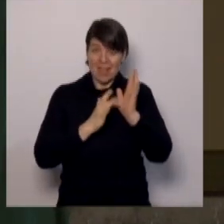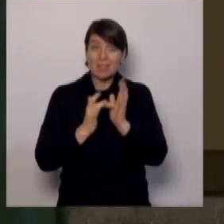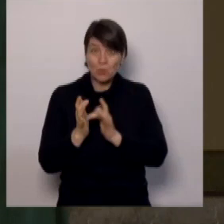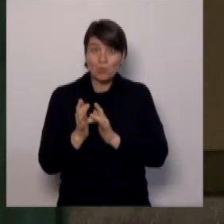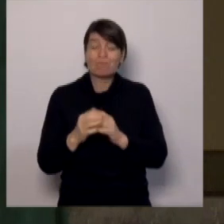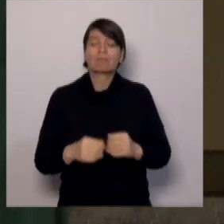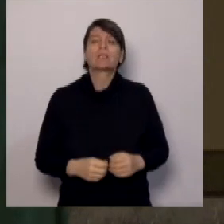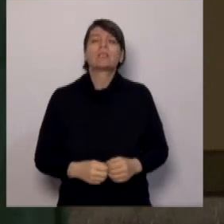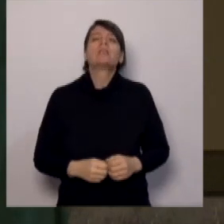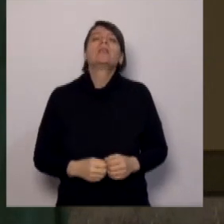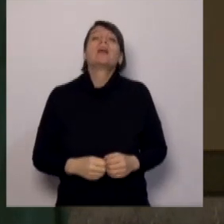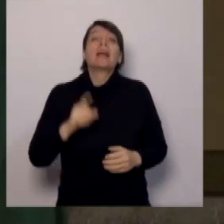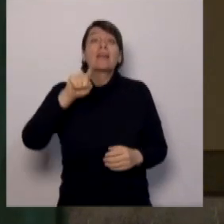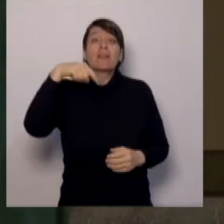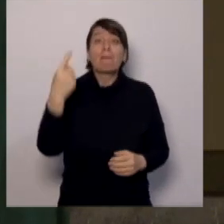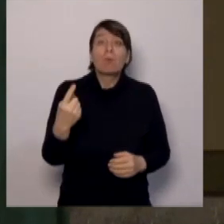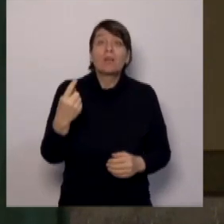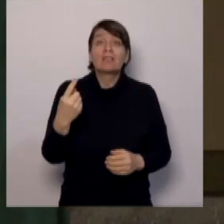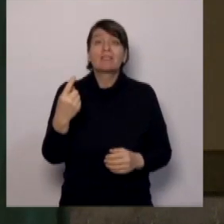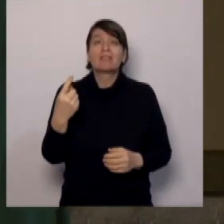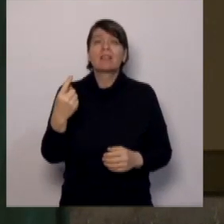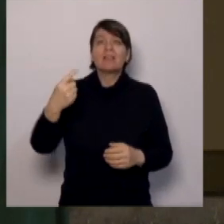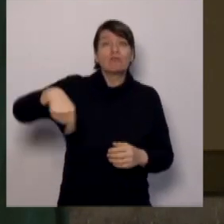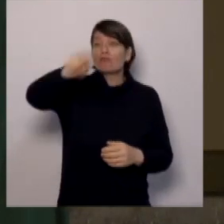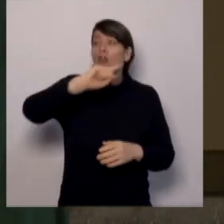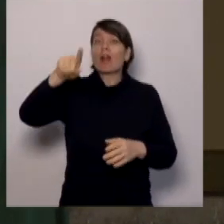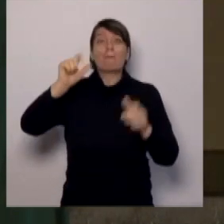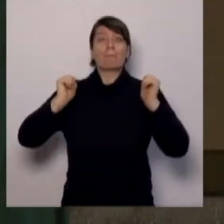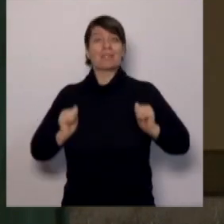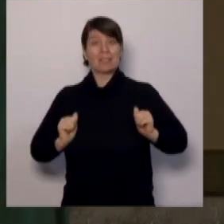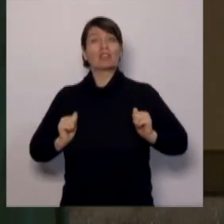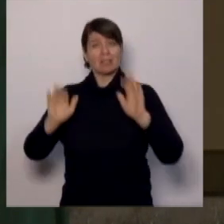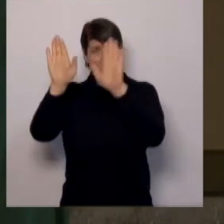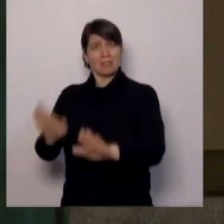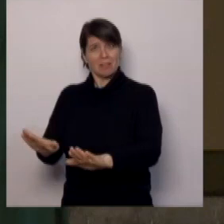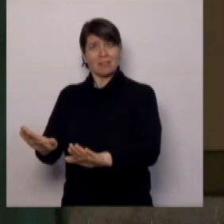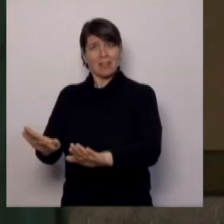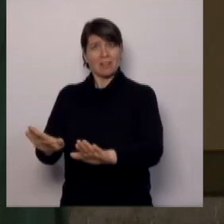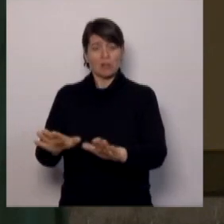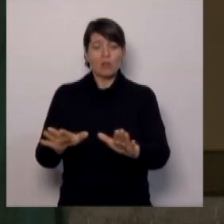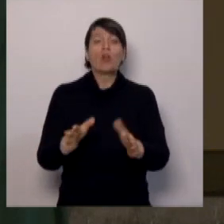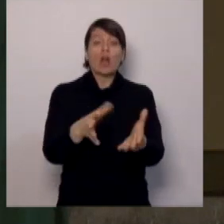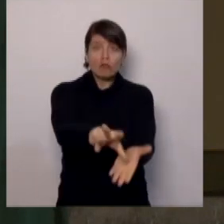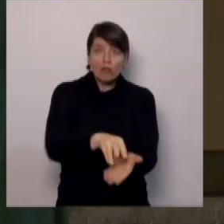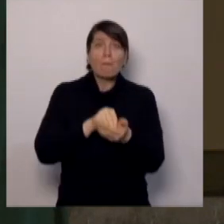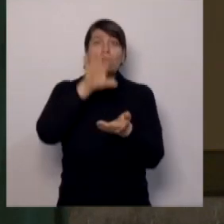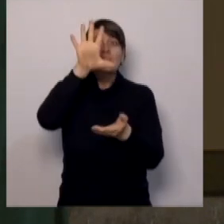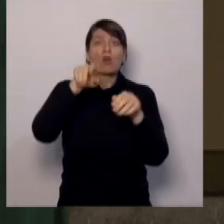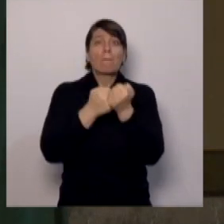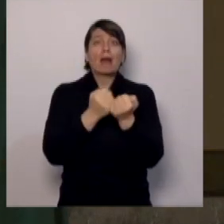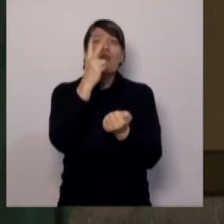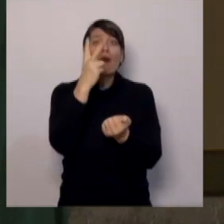«Tráiganmelos aquí», les dijo. Y después de ordenar a la multitud que se sentara sobre el pasto, tomó los